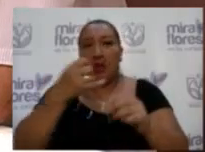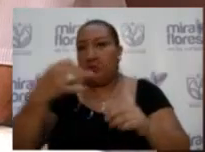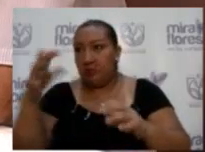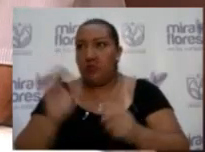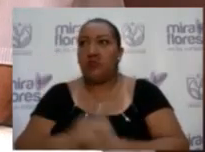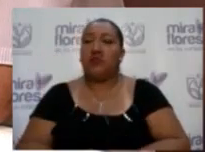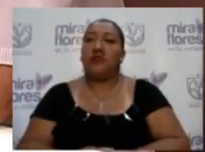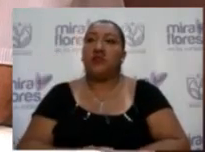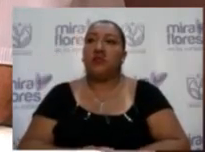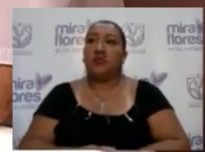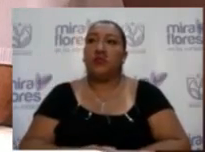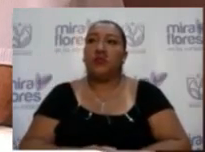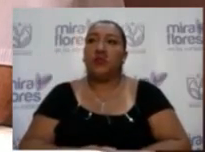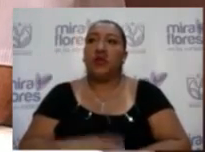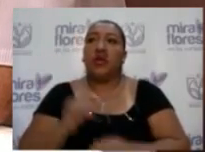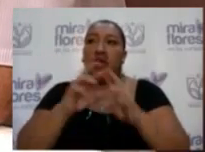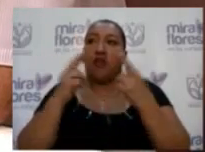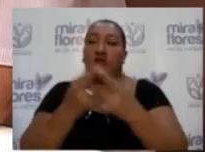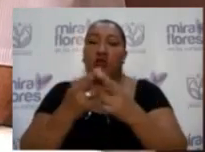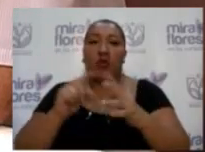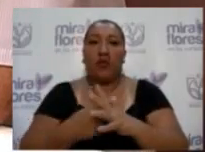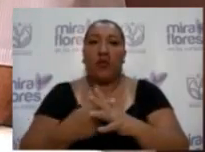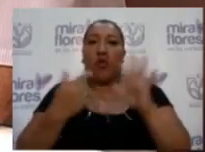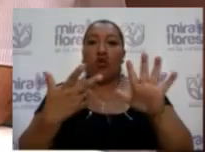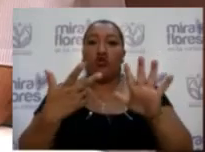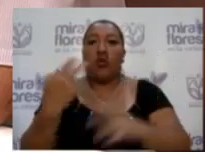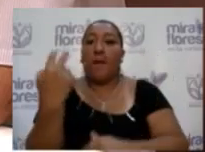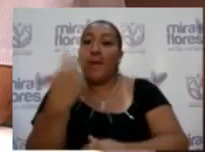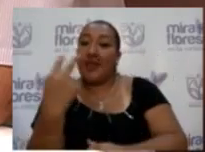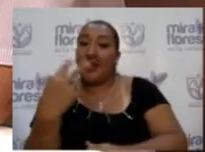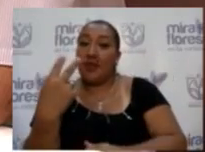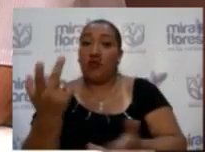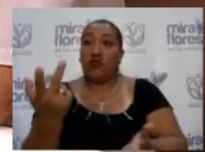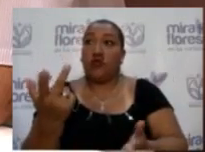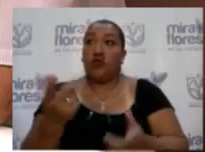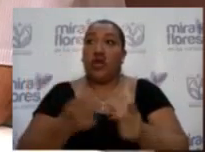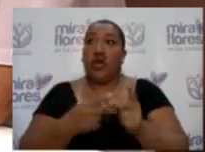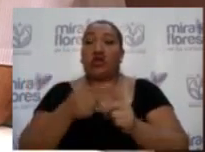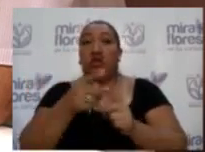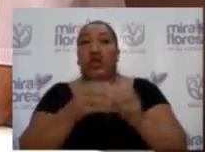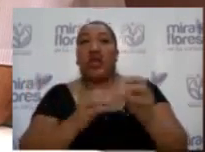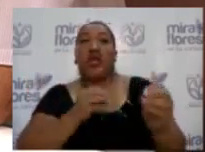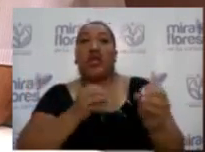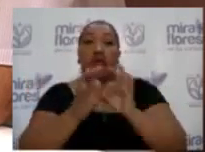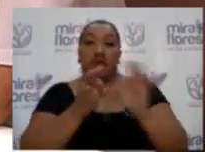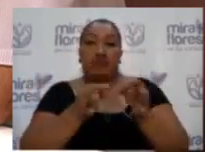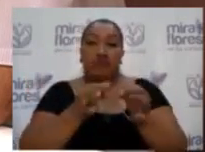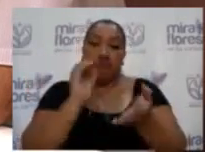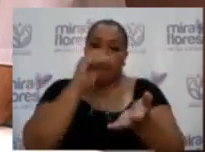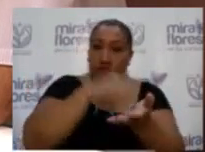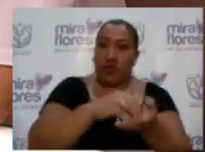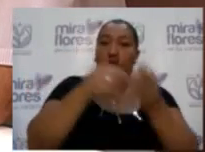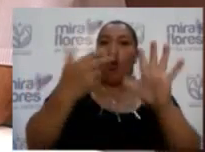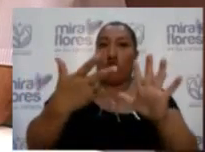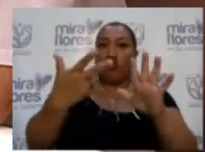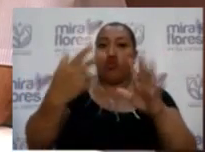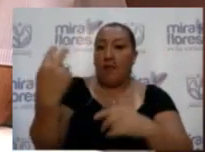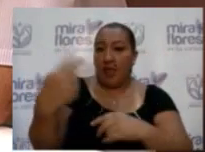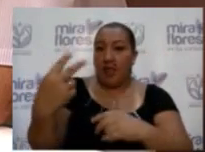etcétera, y la sesión comenzó 8:22. Debería figurar la hora de